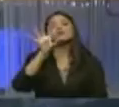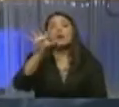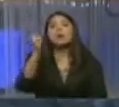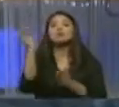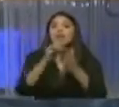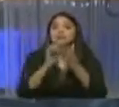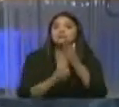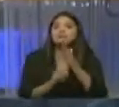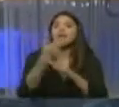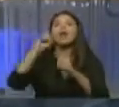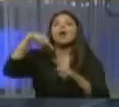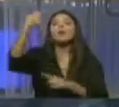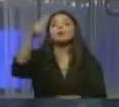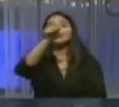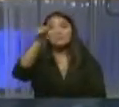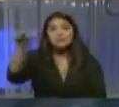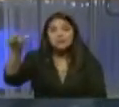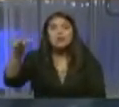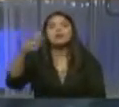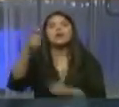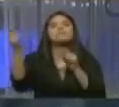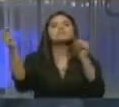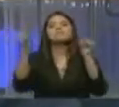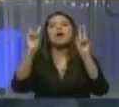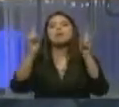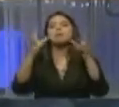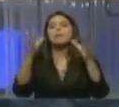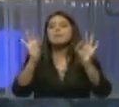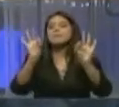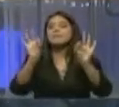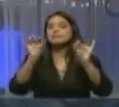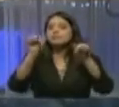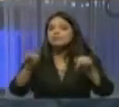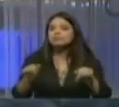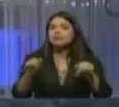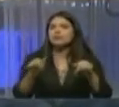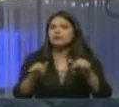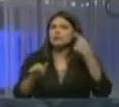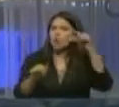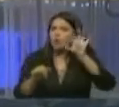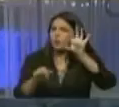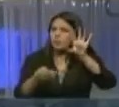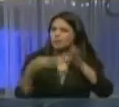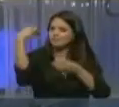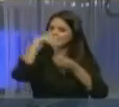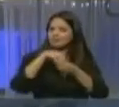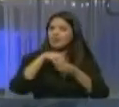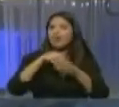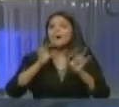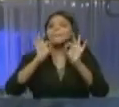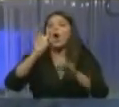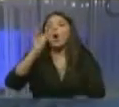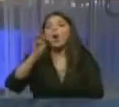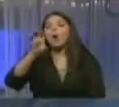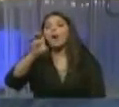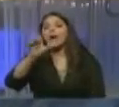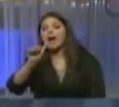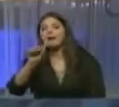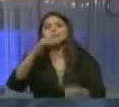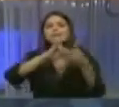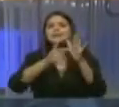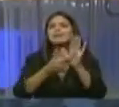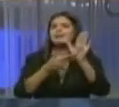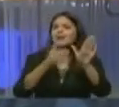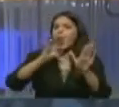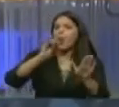también, presidente, la próxima semana para tratar el tema específico de la injerencia y de la OEA, qué representa la OEA, qué ha